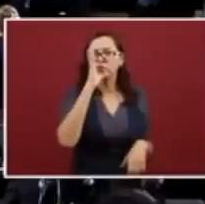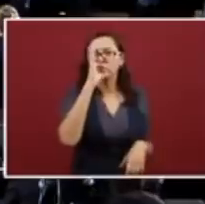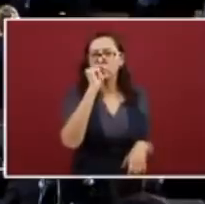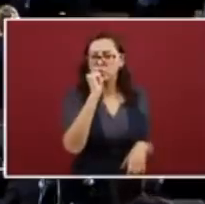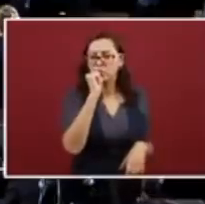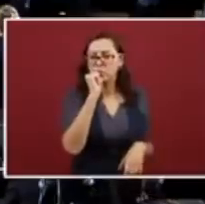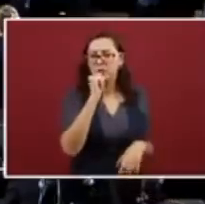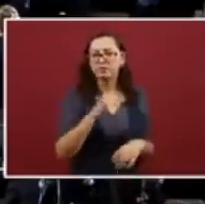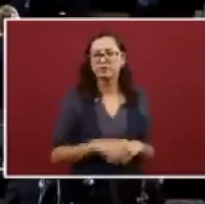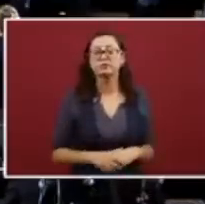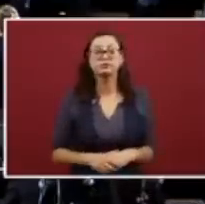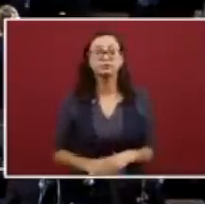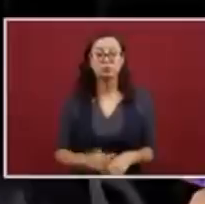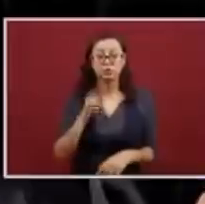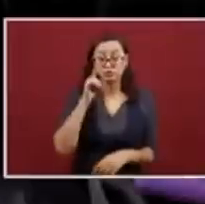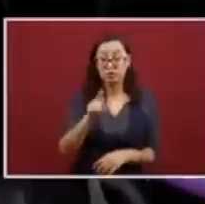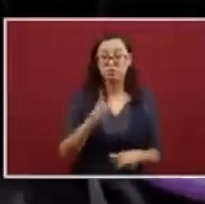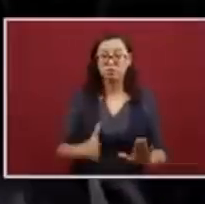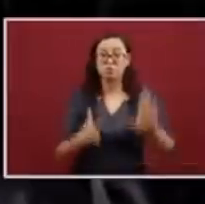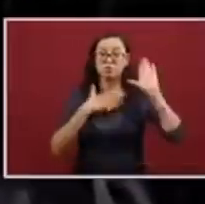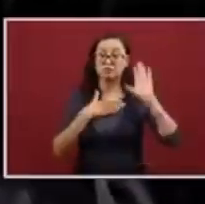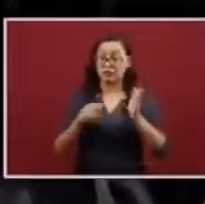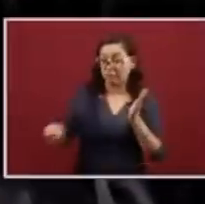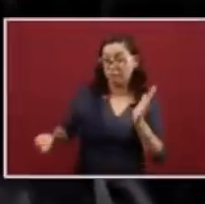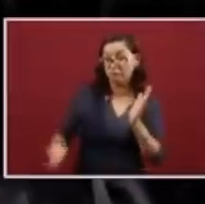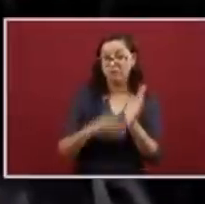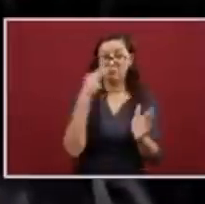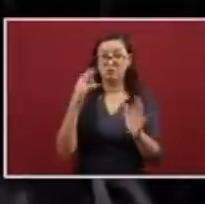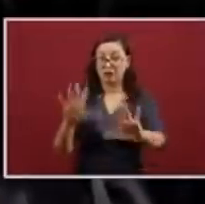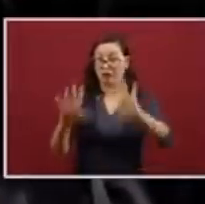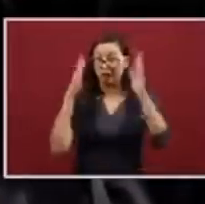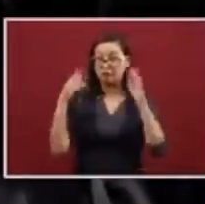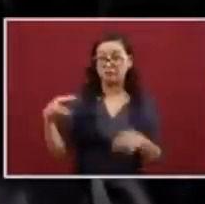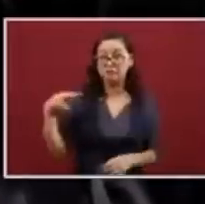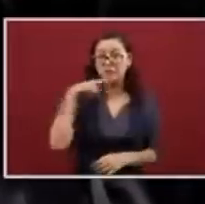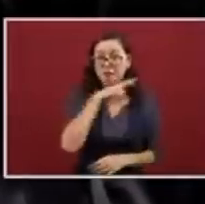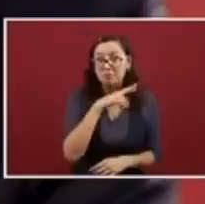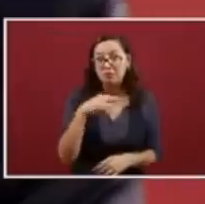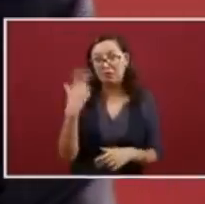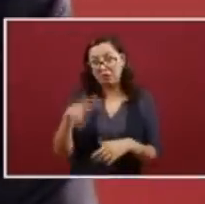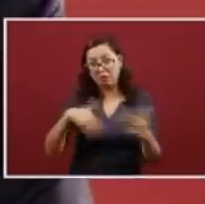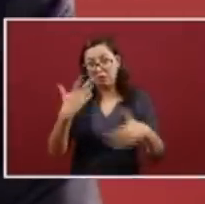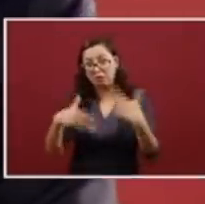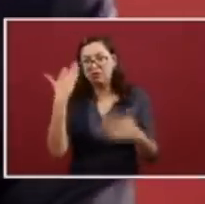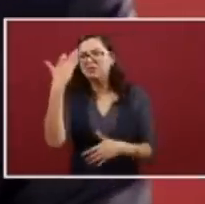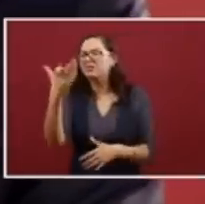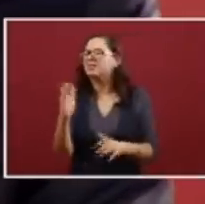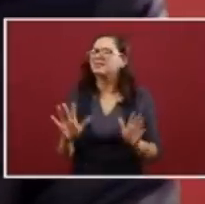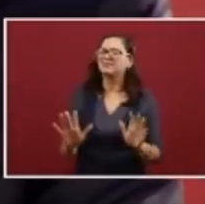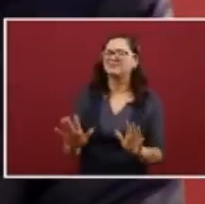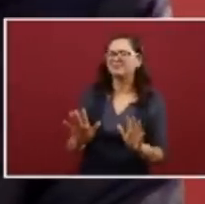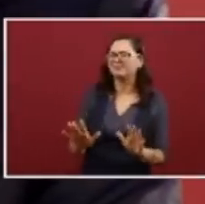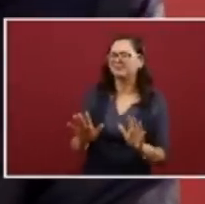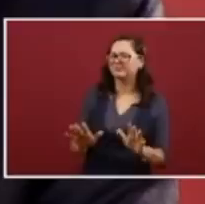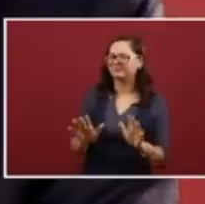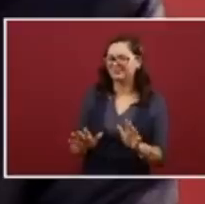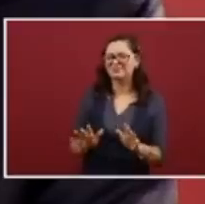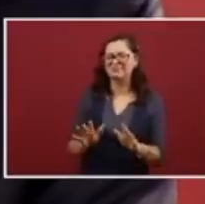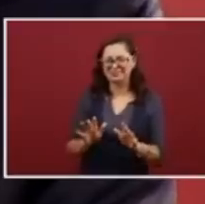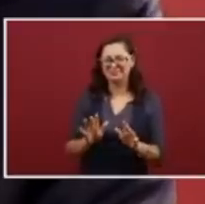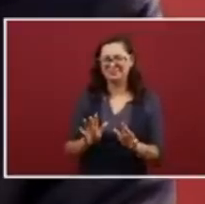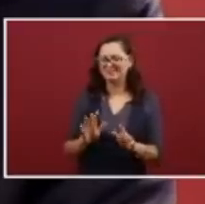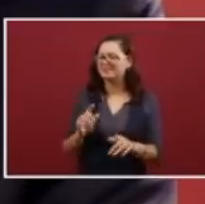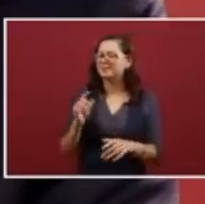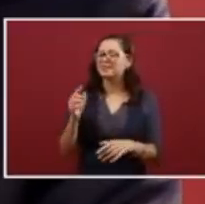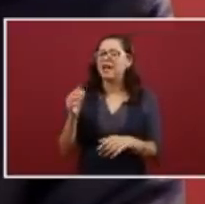estos permisos a la brevedad porque bueno no sé si se resuelve pero había que poner un